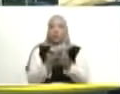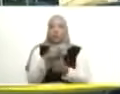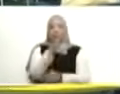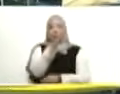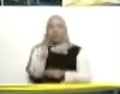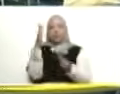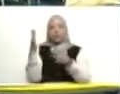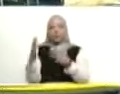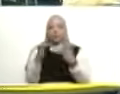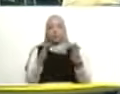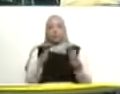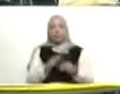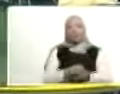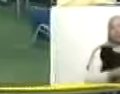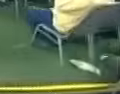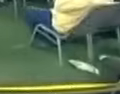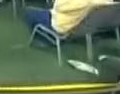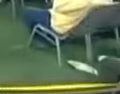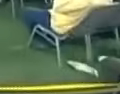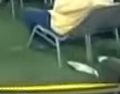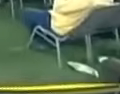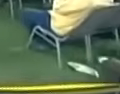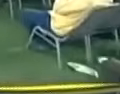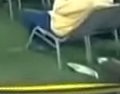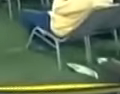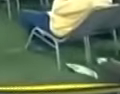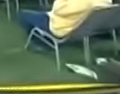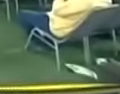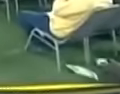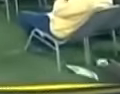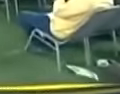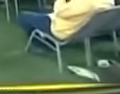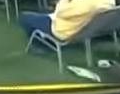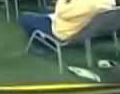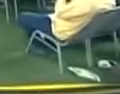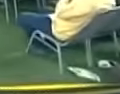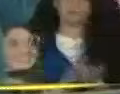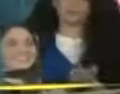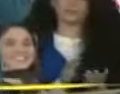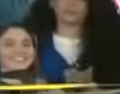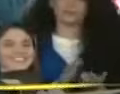Colmenares. Sor, mira, Grecia.